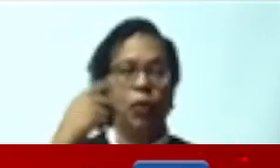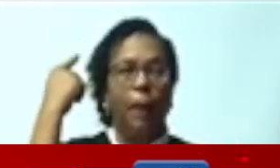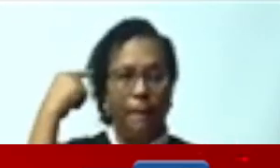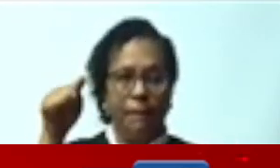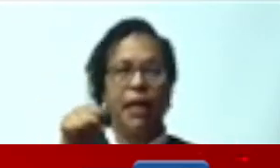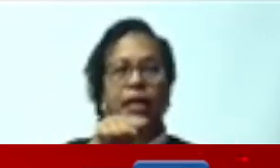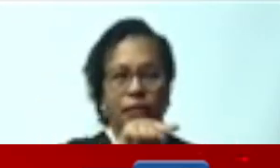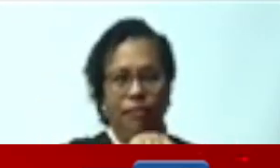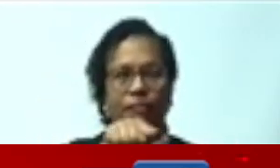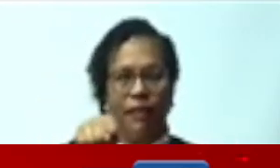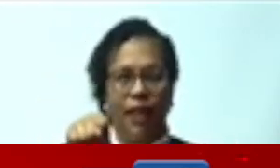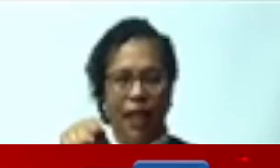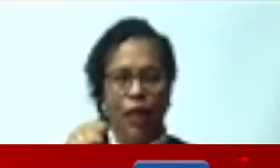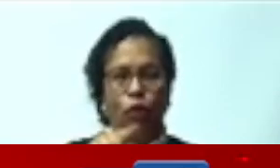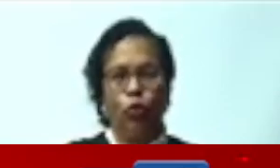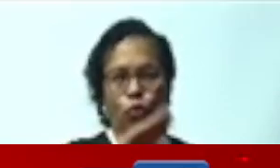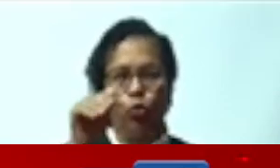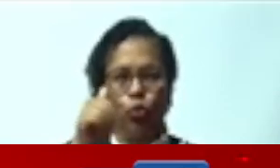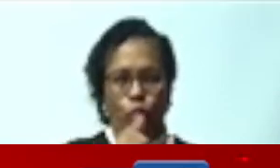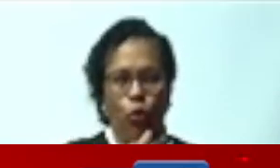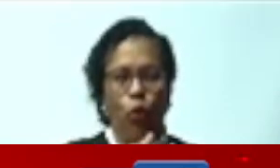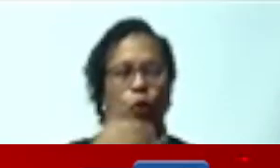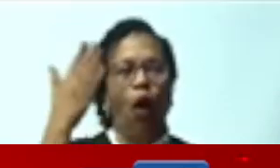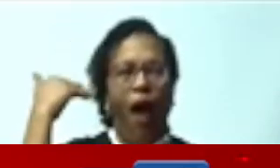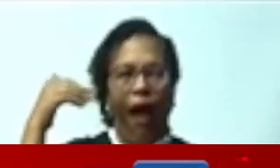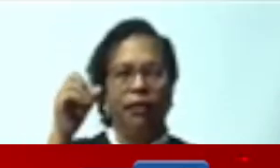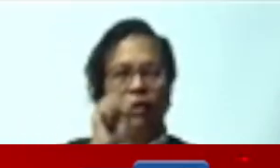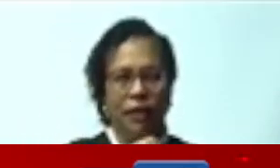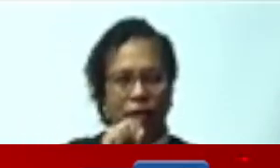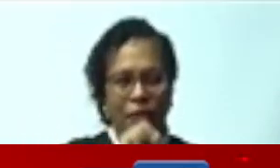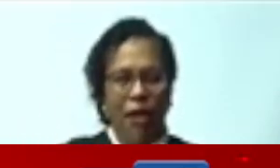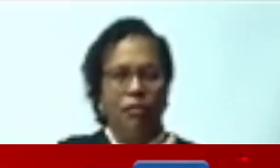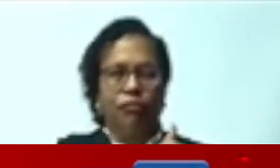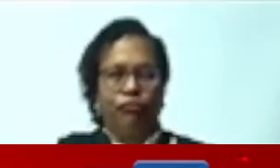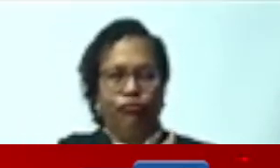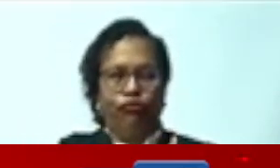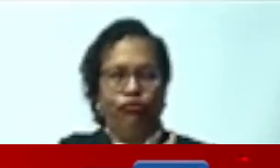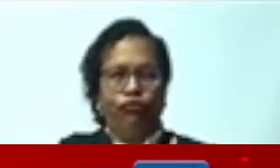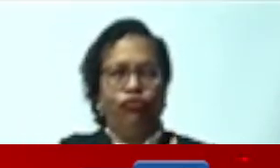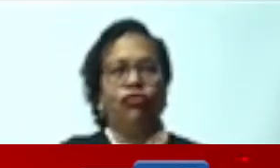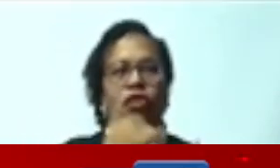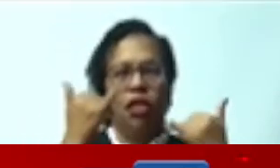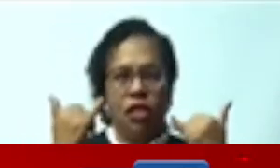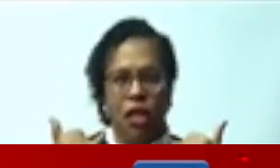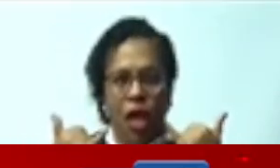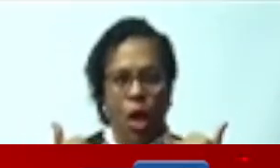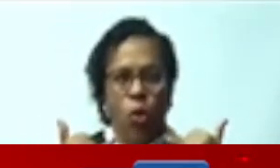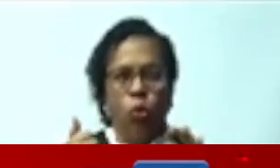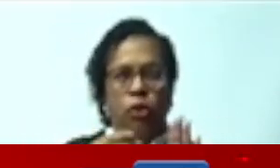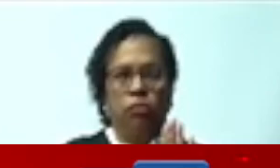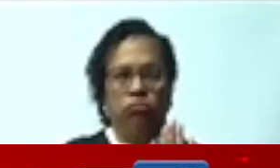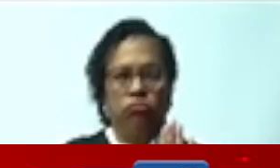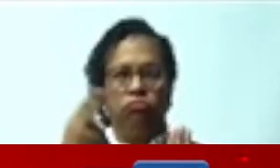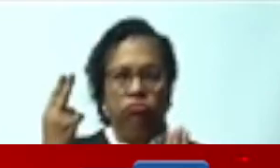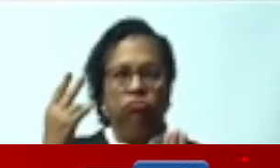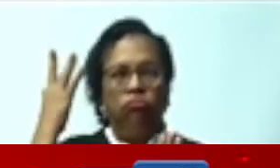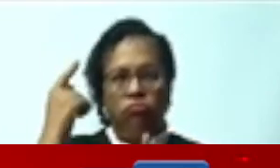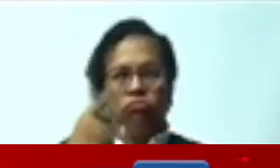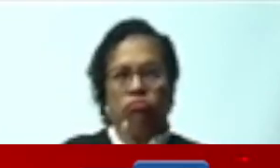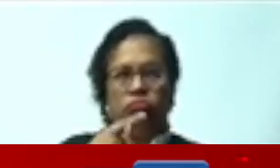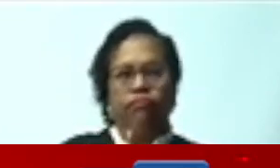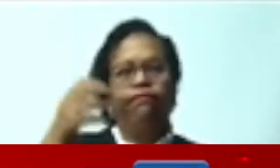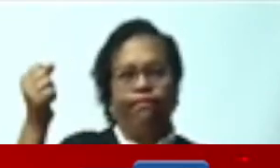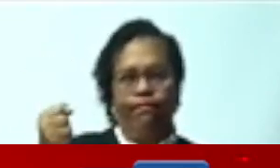las Fuerzas Armadas y la Policía Nacional. Es por eso que los familiares de los